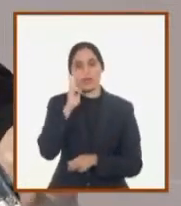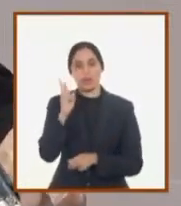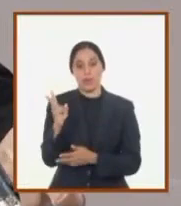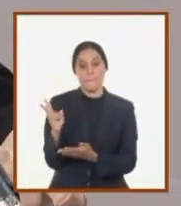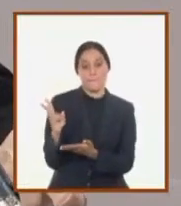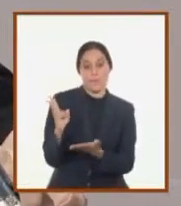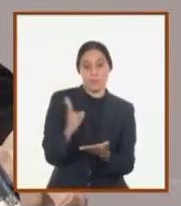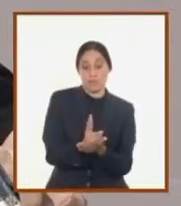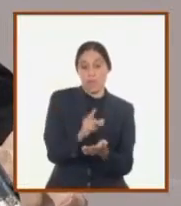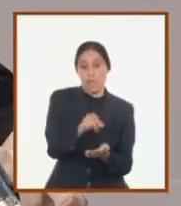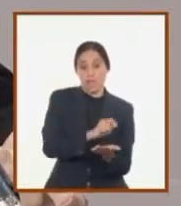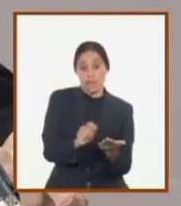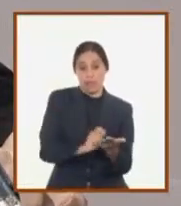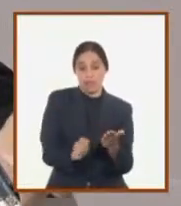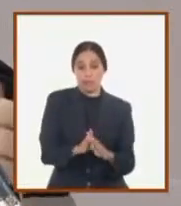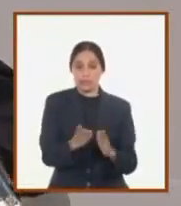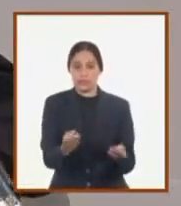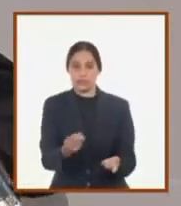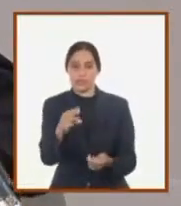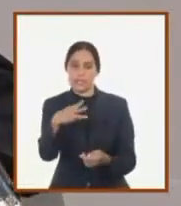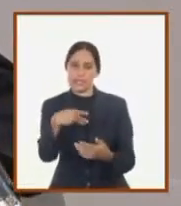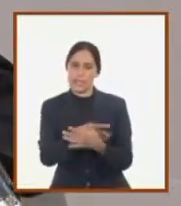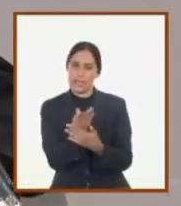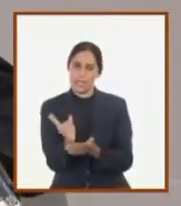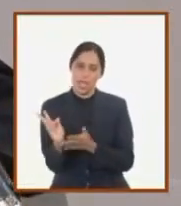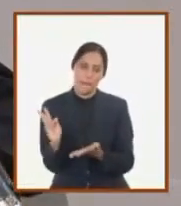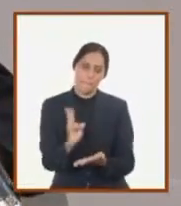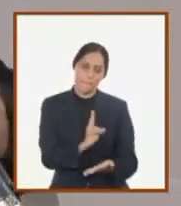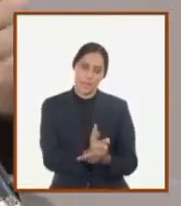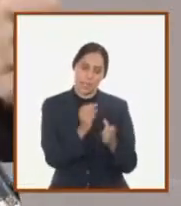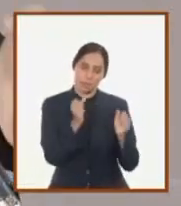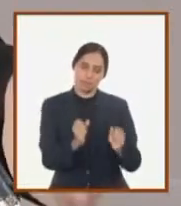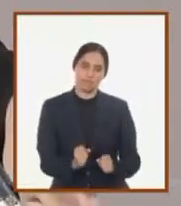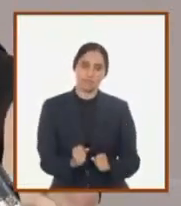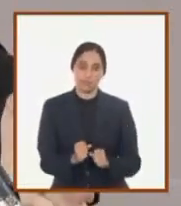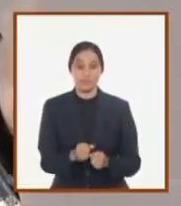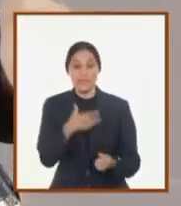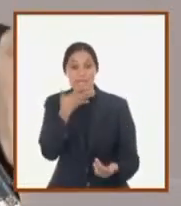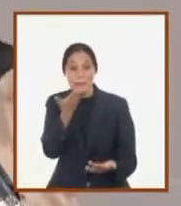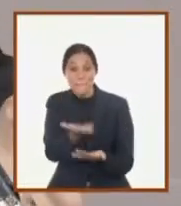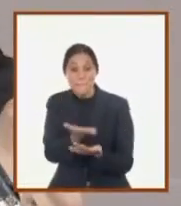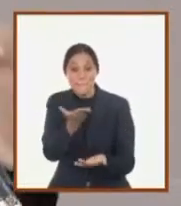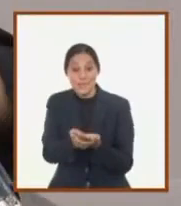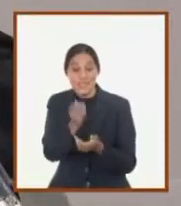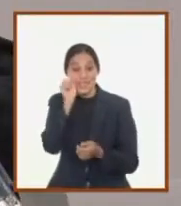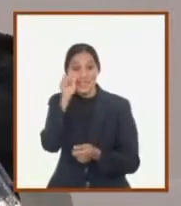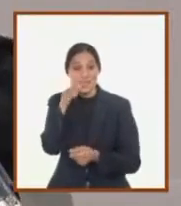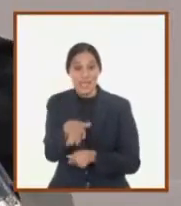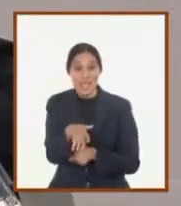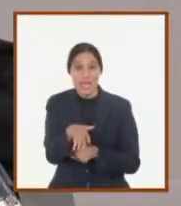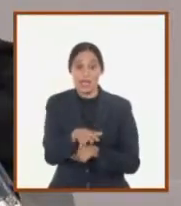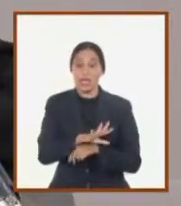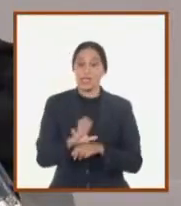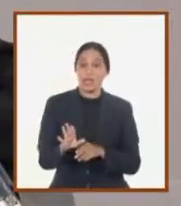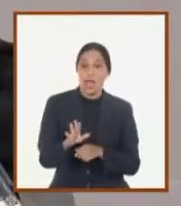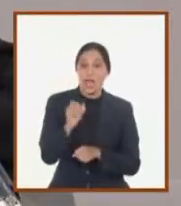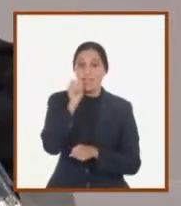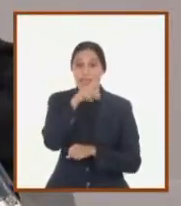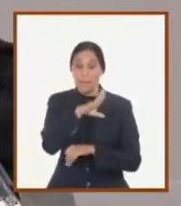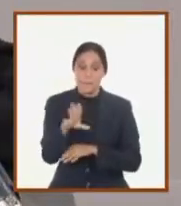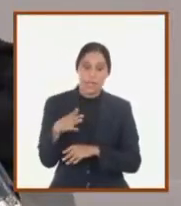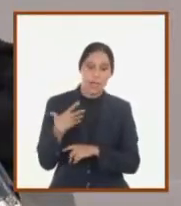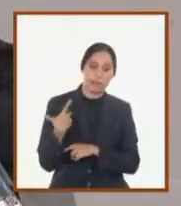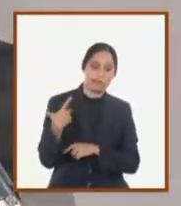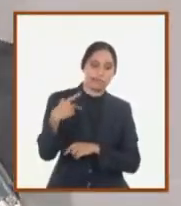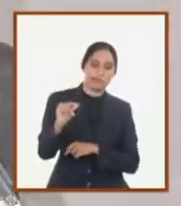brne que duró apenas 3 días aproximadamente y le pide que el libro esté a la salida del visitante